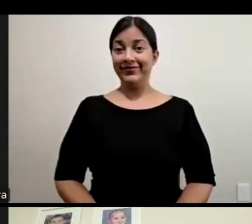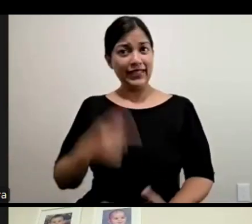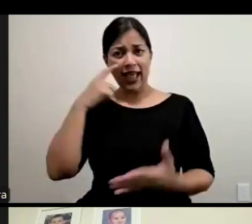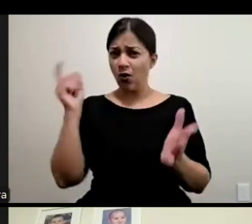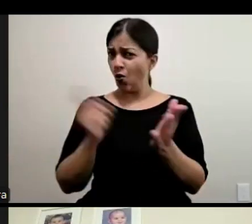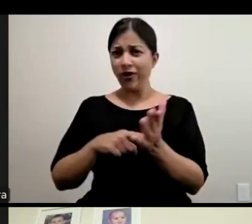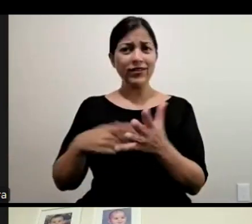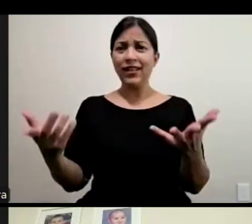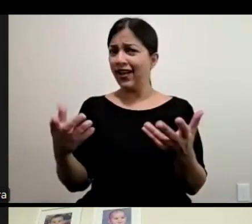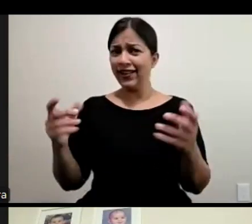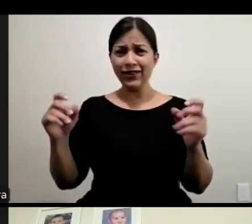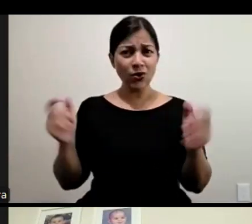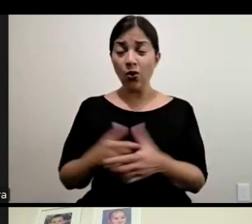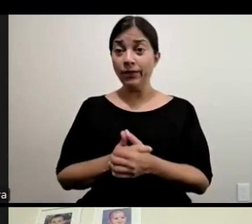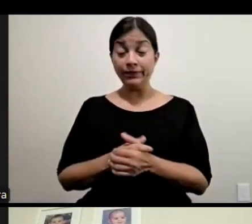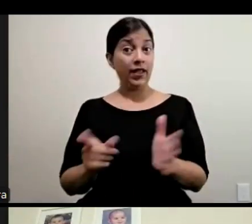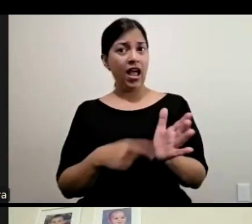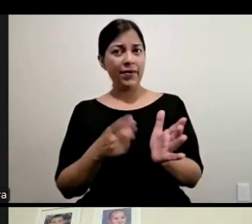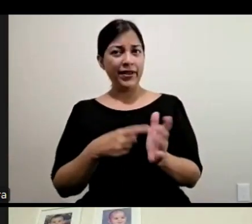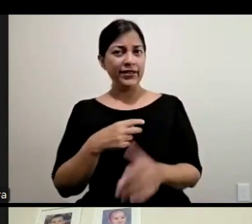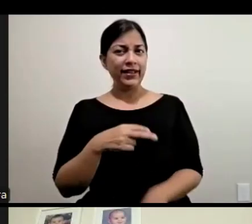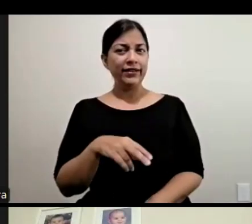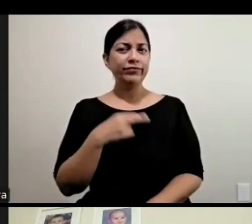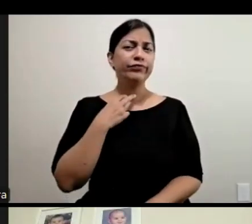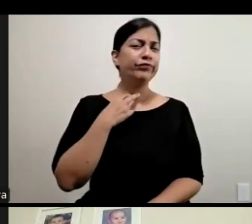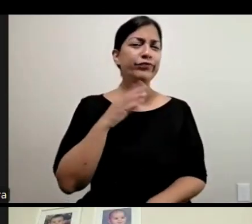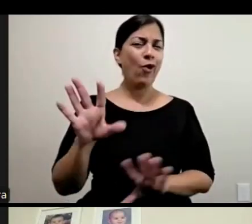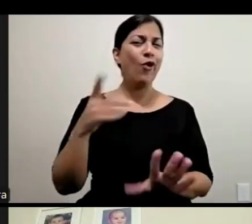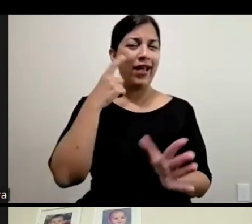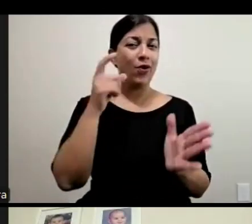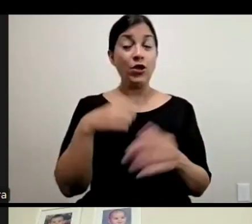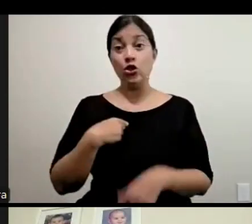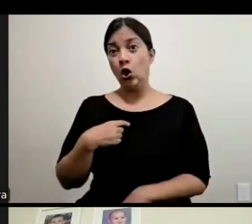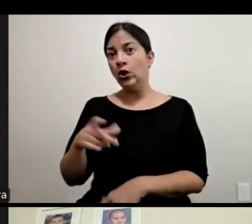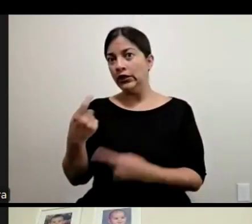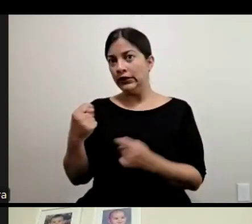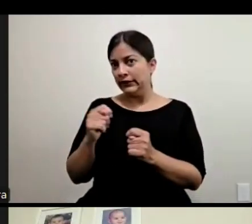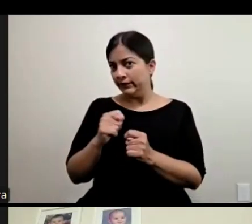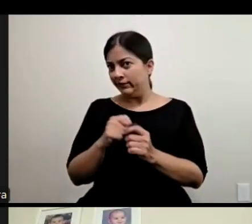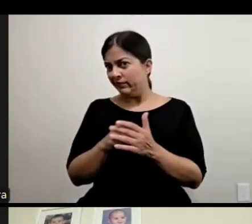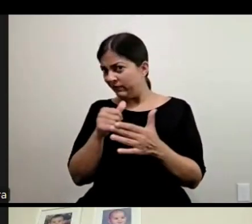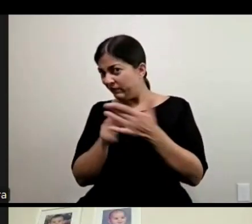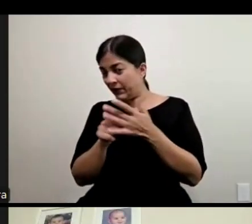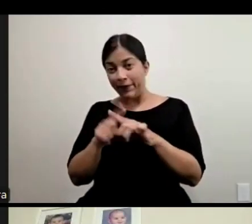todo. A veces yo hacía trampa y se daban cuenta. No. Empiézalo de nuevo. Yo, ay, Dios mío.